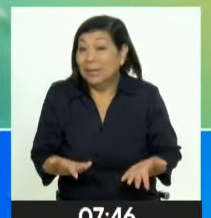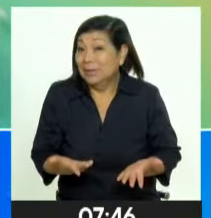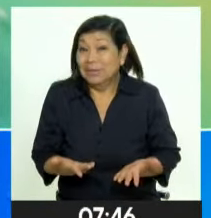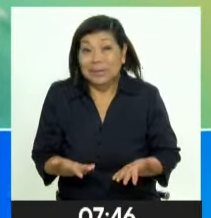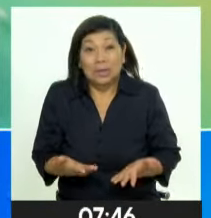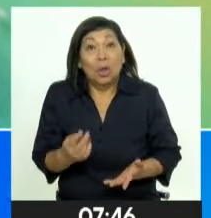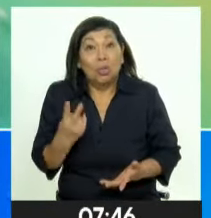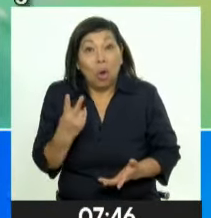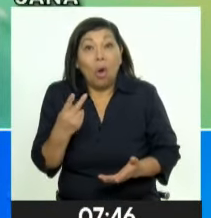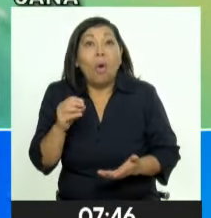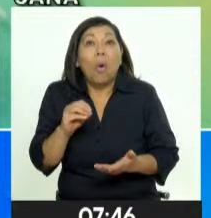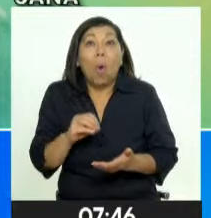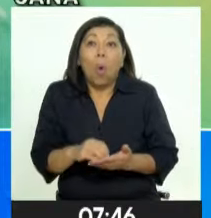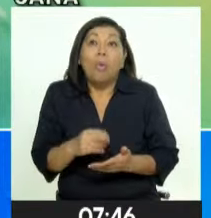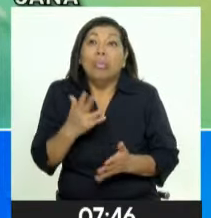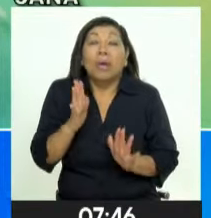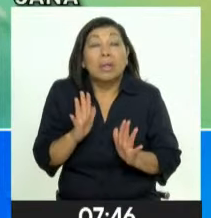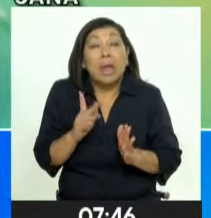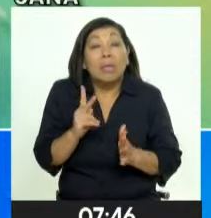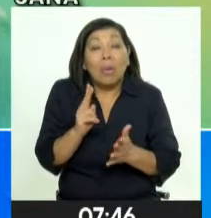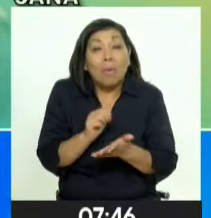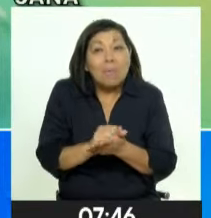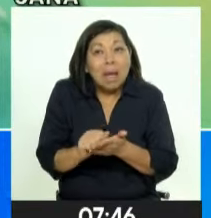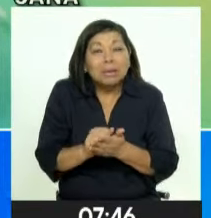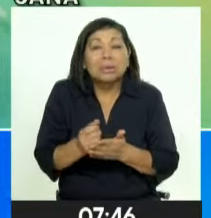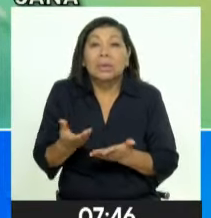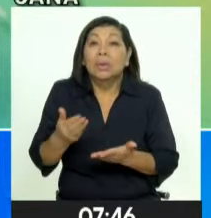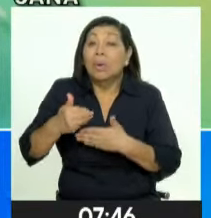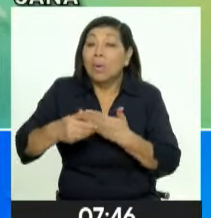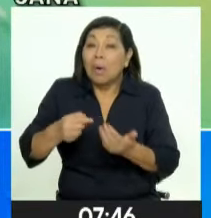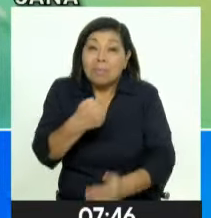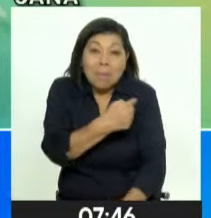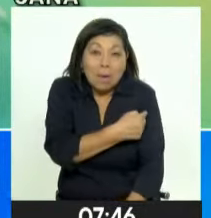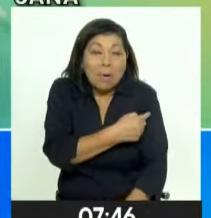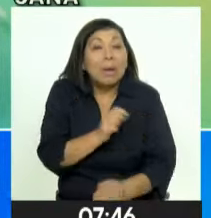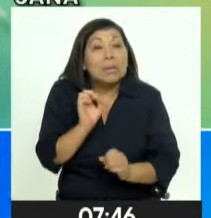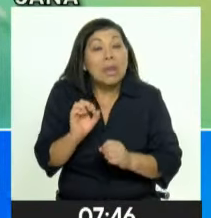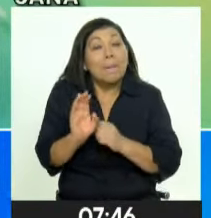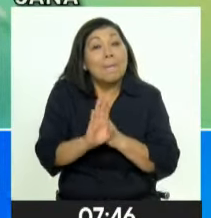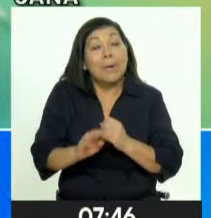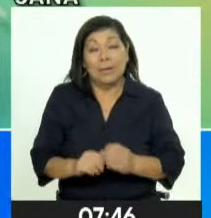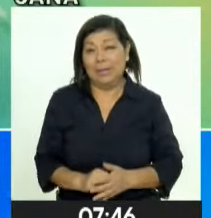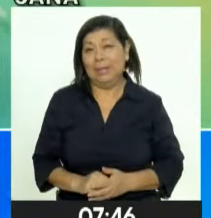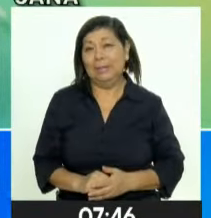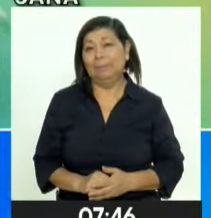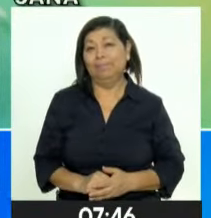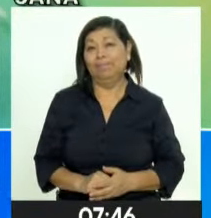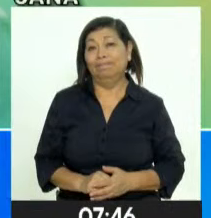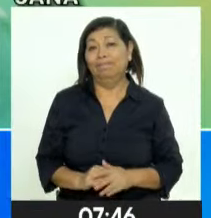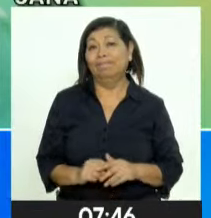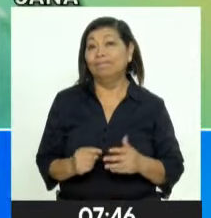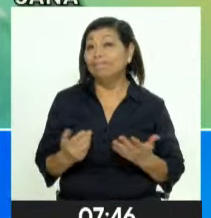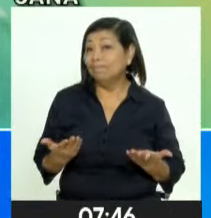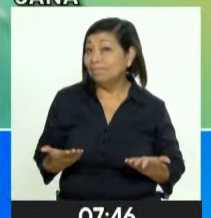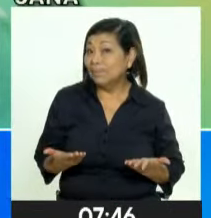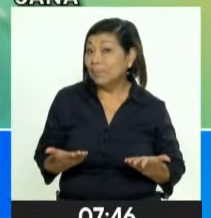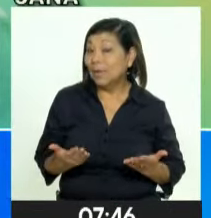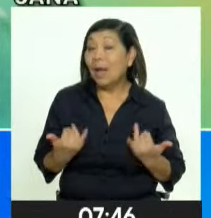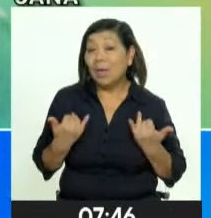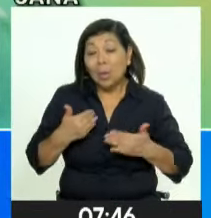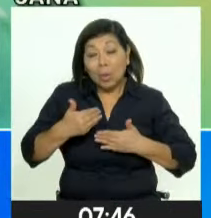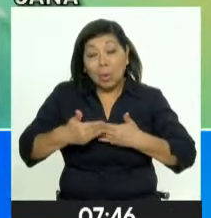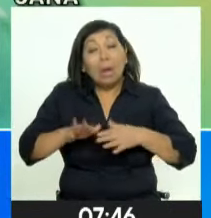requiere 2 dosis con un intervalo de 3 meses para poder tener una inmunidad que nos proteja realmente, Muy bien. ¿no? Entonces, estamos en